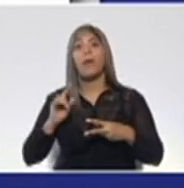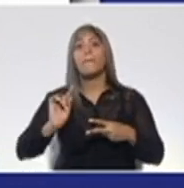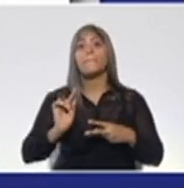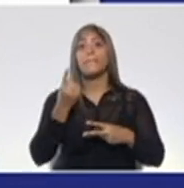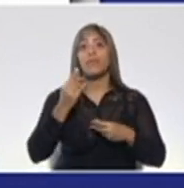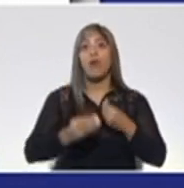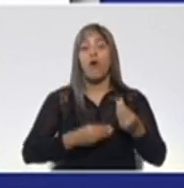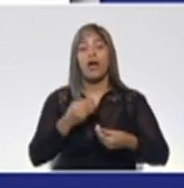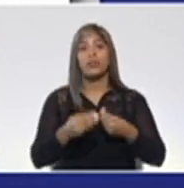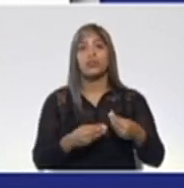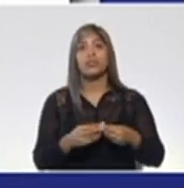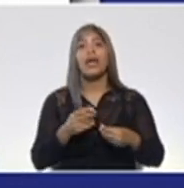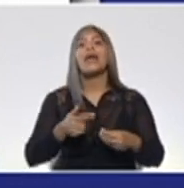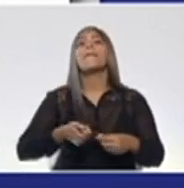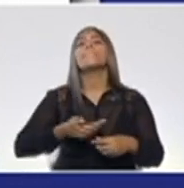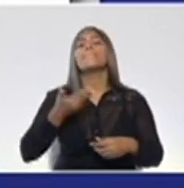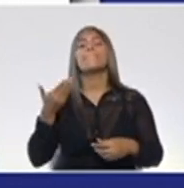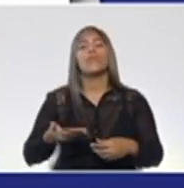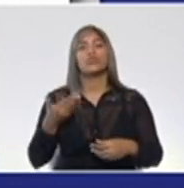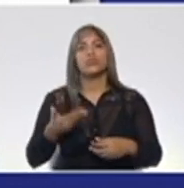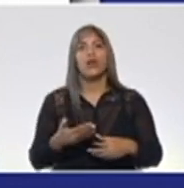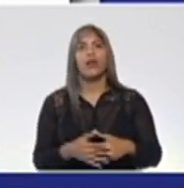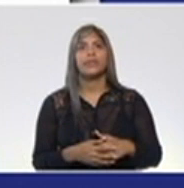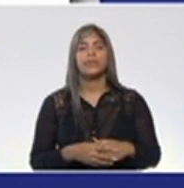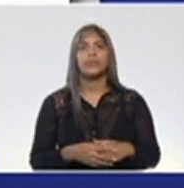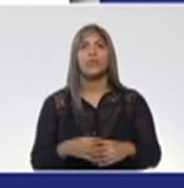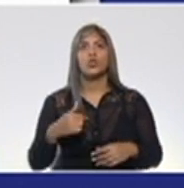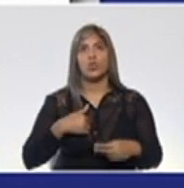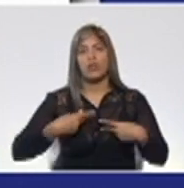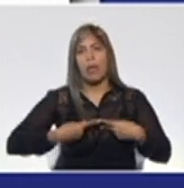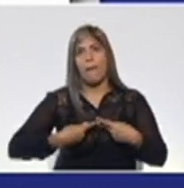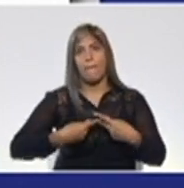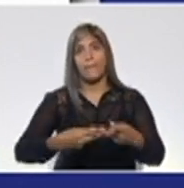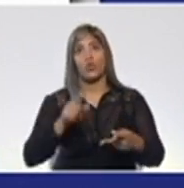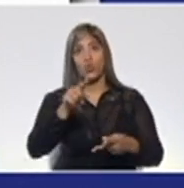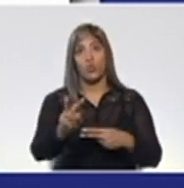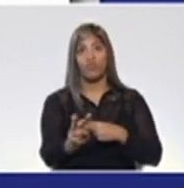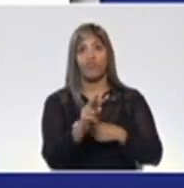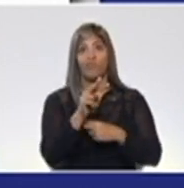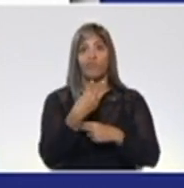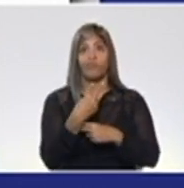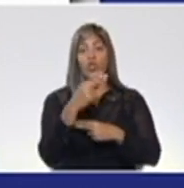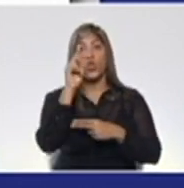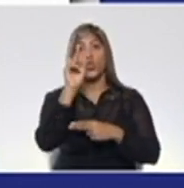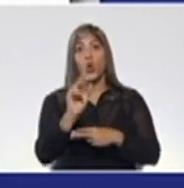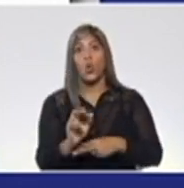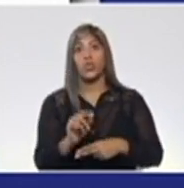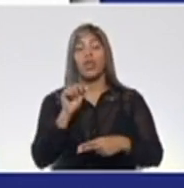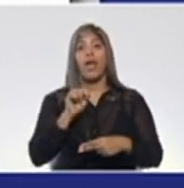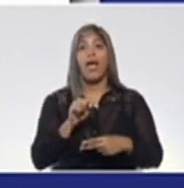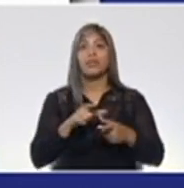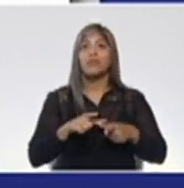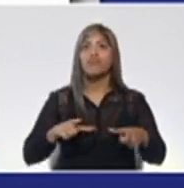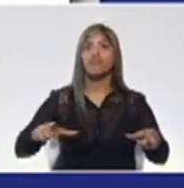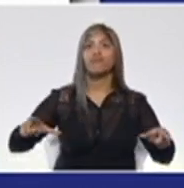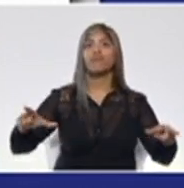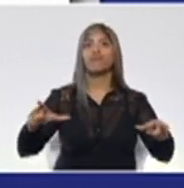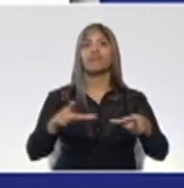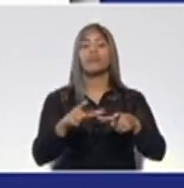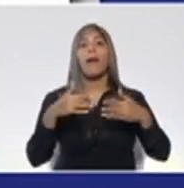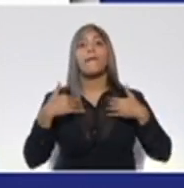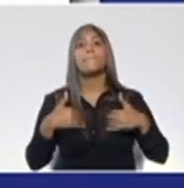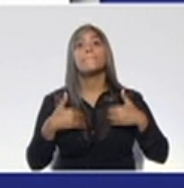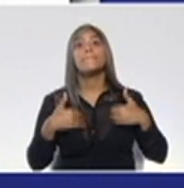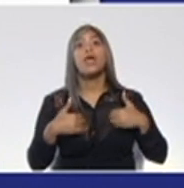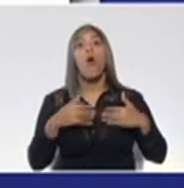hacer, y es fundamental, y lo invitamos a visualizar cada día, es su espacio todos los miércoles